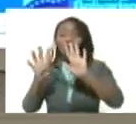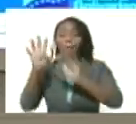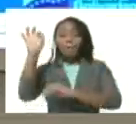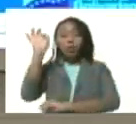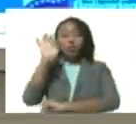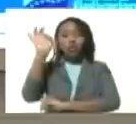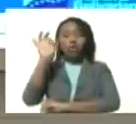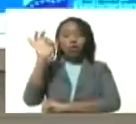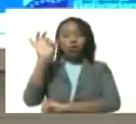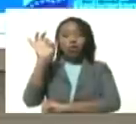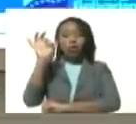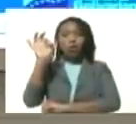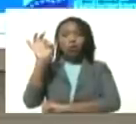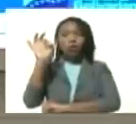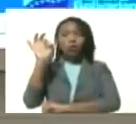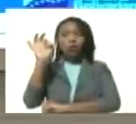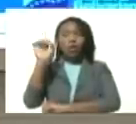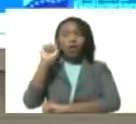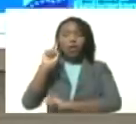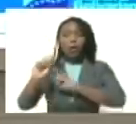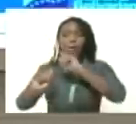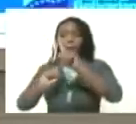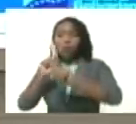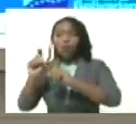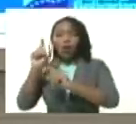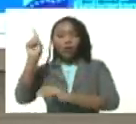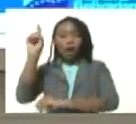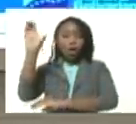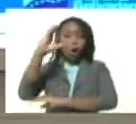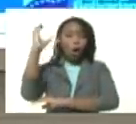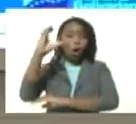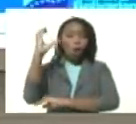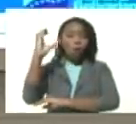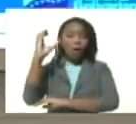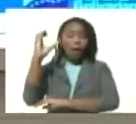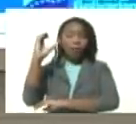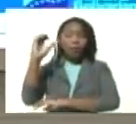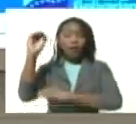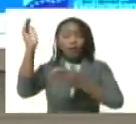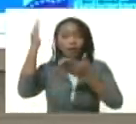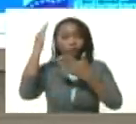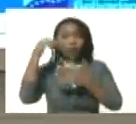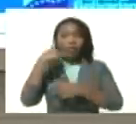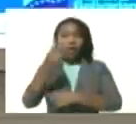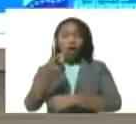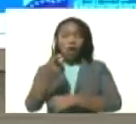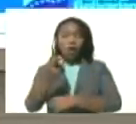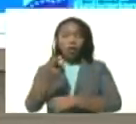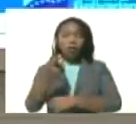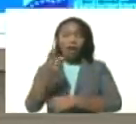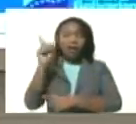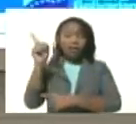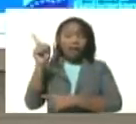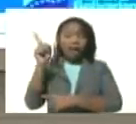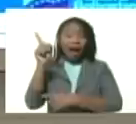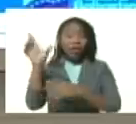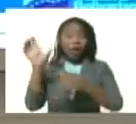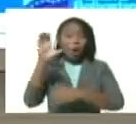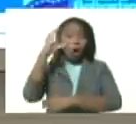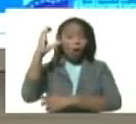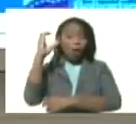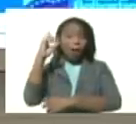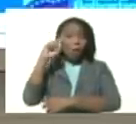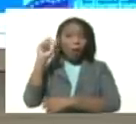69% de los encuestados en Colombia indicó que la inseguridad en Colombia ha aumentado por